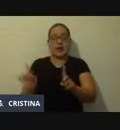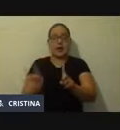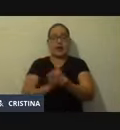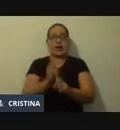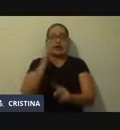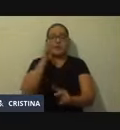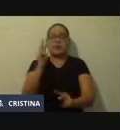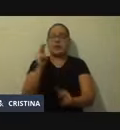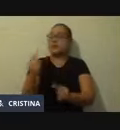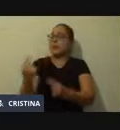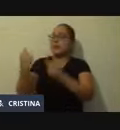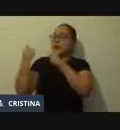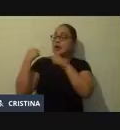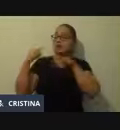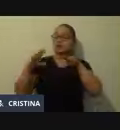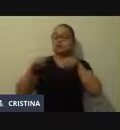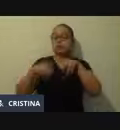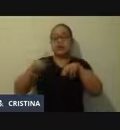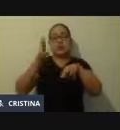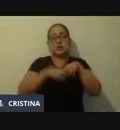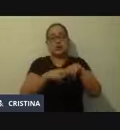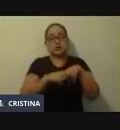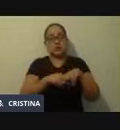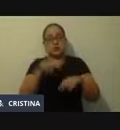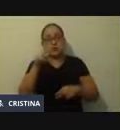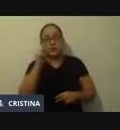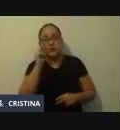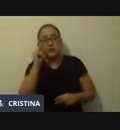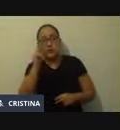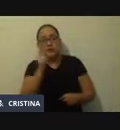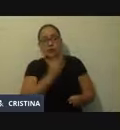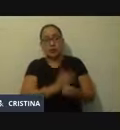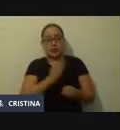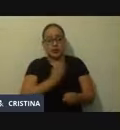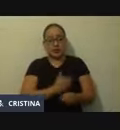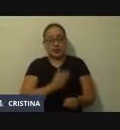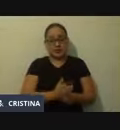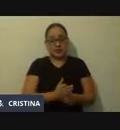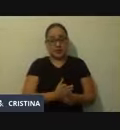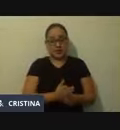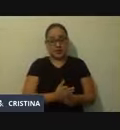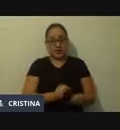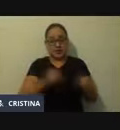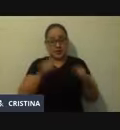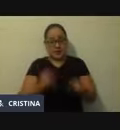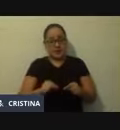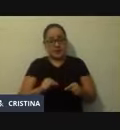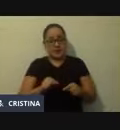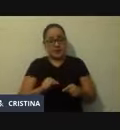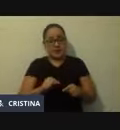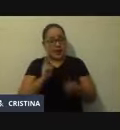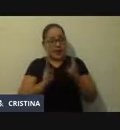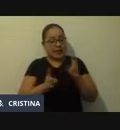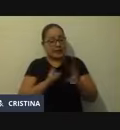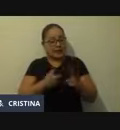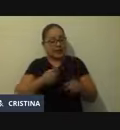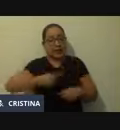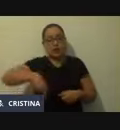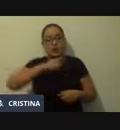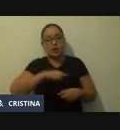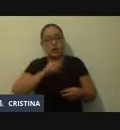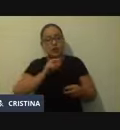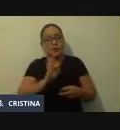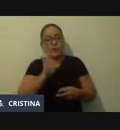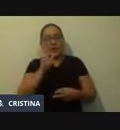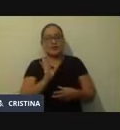mi sillón, y entonces como tú ya estás, al estar ahorita aquí en esta charla de café, estás en mi